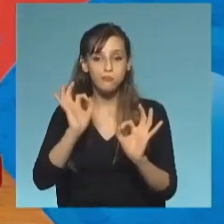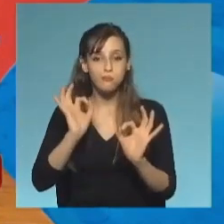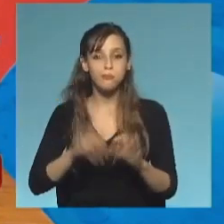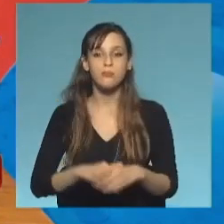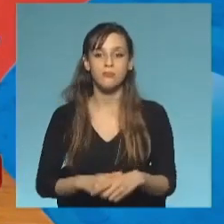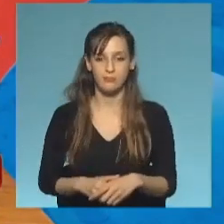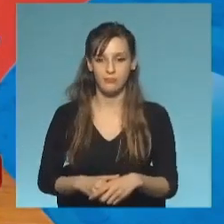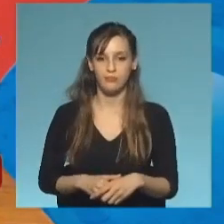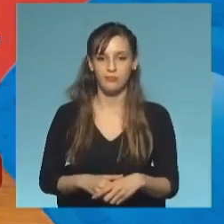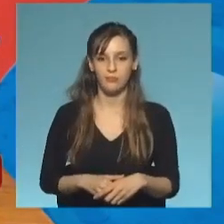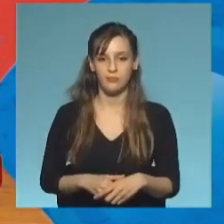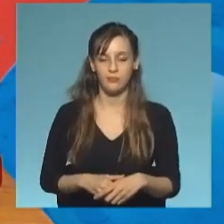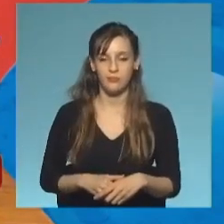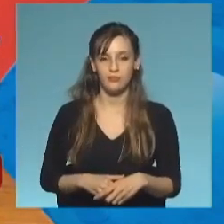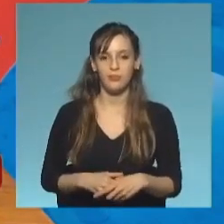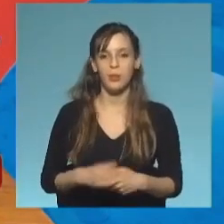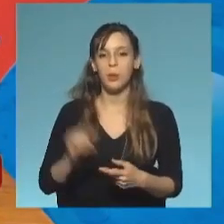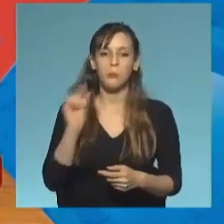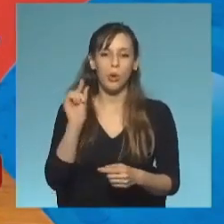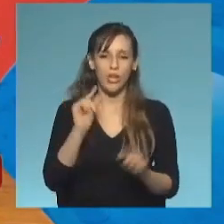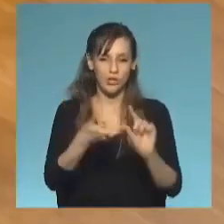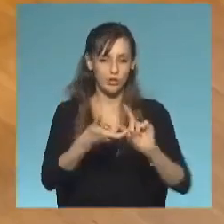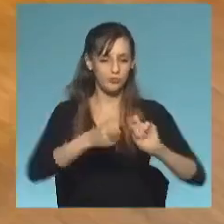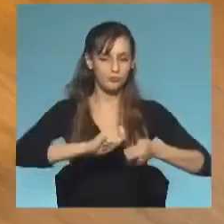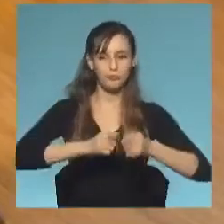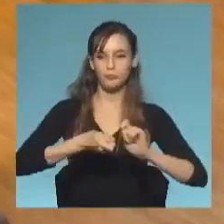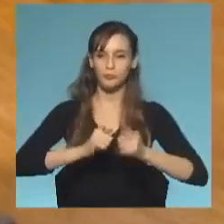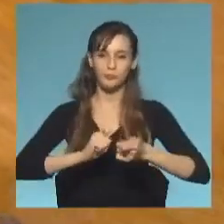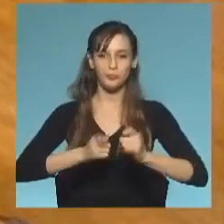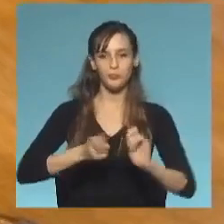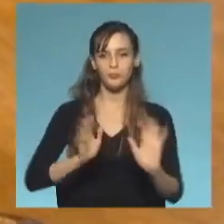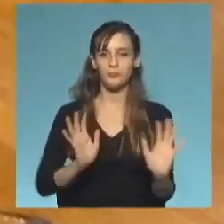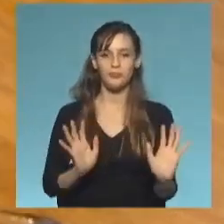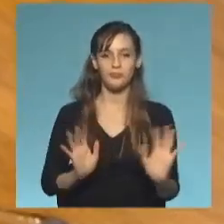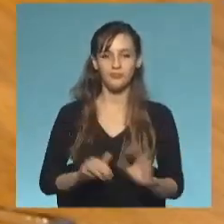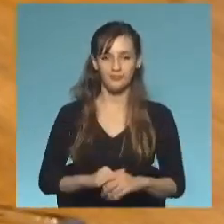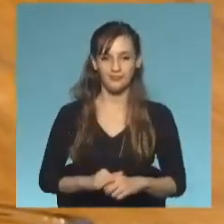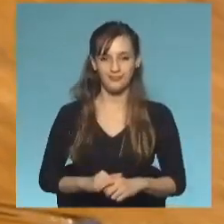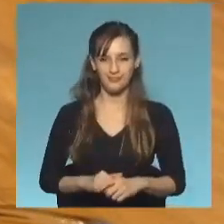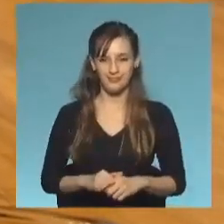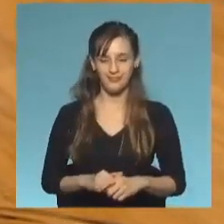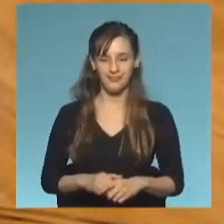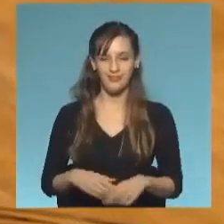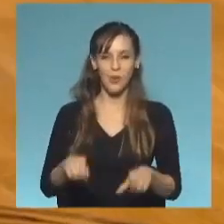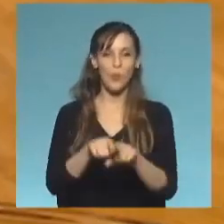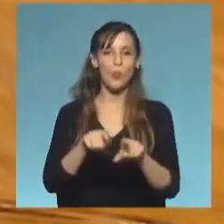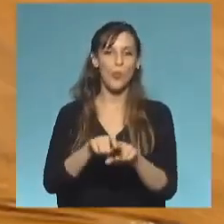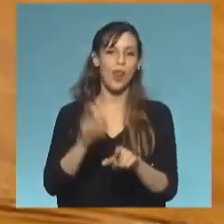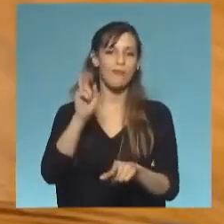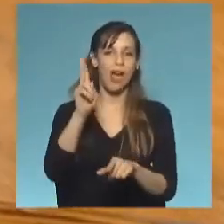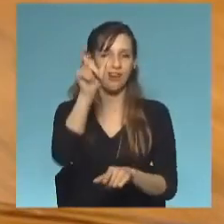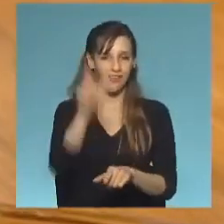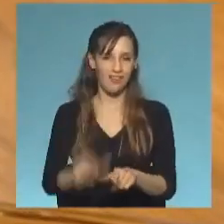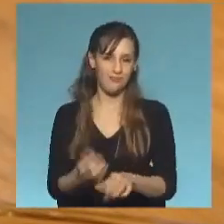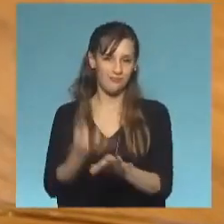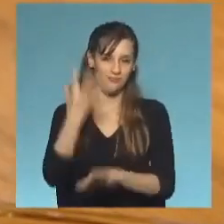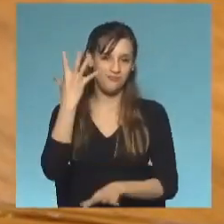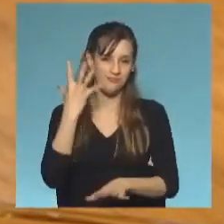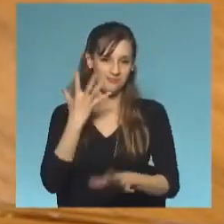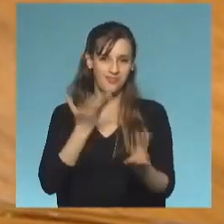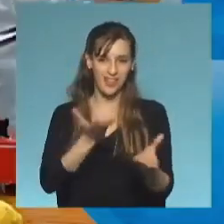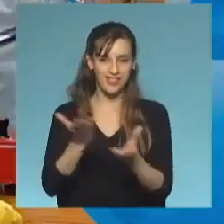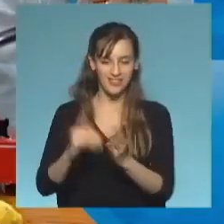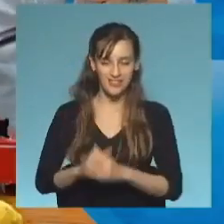Sí. Perfecto. Vamos a hacer como hacen... Como hacen los bartenders. Los que bartenders, hacen así, exactamente. Tras. Ahí